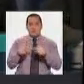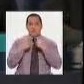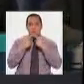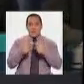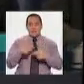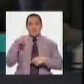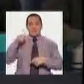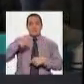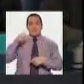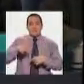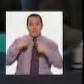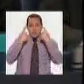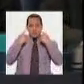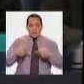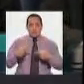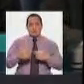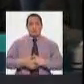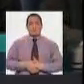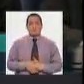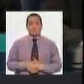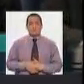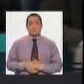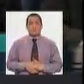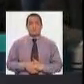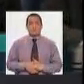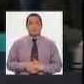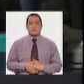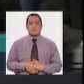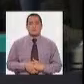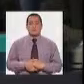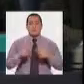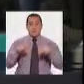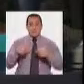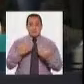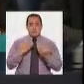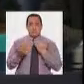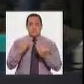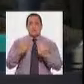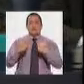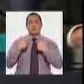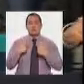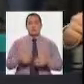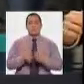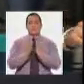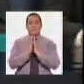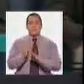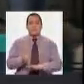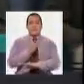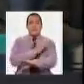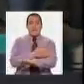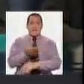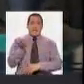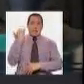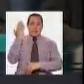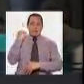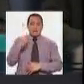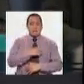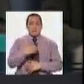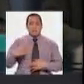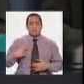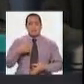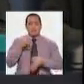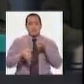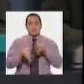era necesaria esa coordinación. Y en ese sentido yo solicité al entonces ministro de